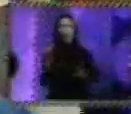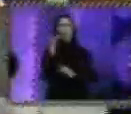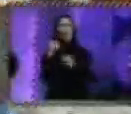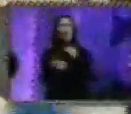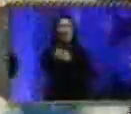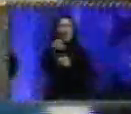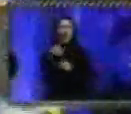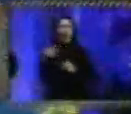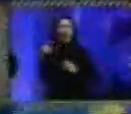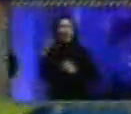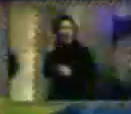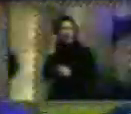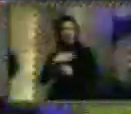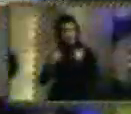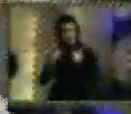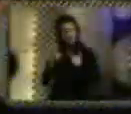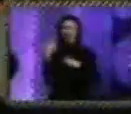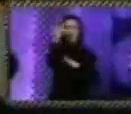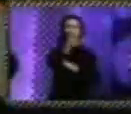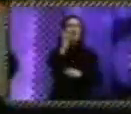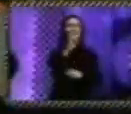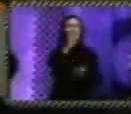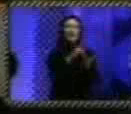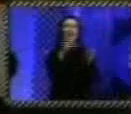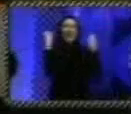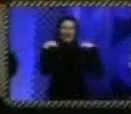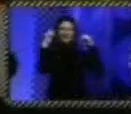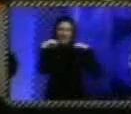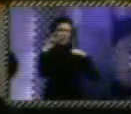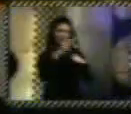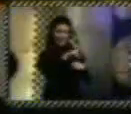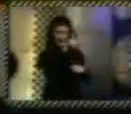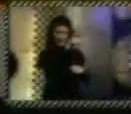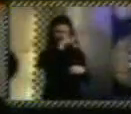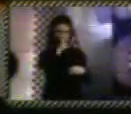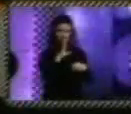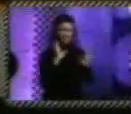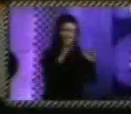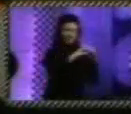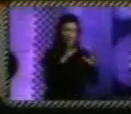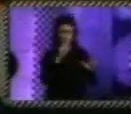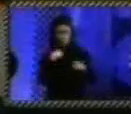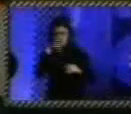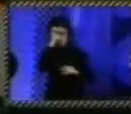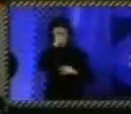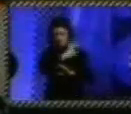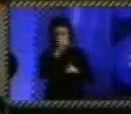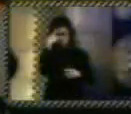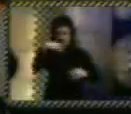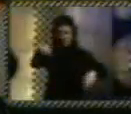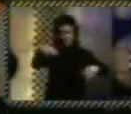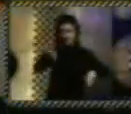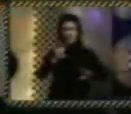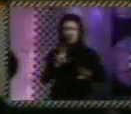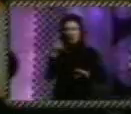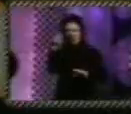Iba a un ensayo, fue a ver, y pa' colmo no estaba yo allí, aunque creo que tampoco se acordaba ella